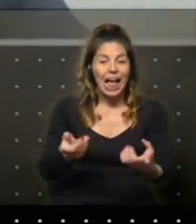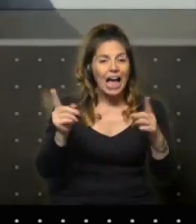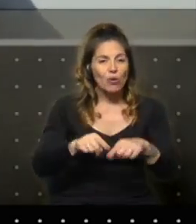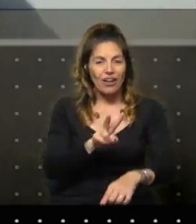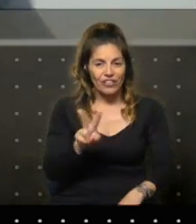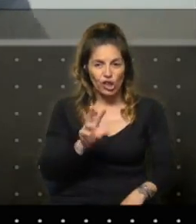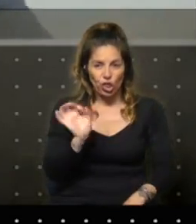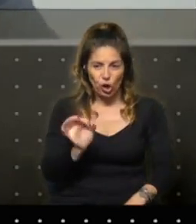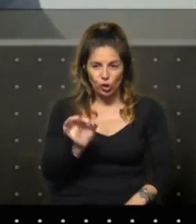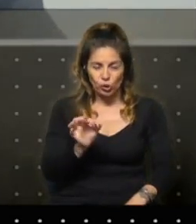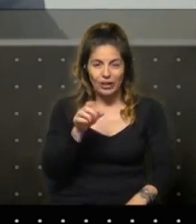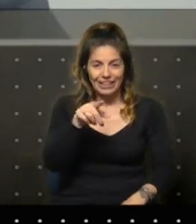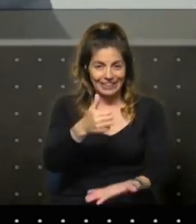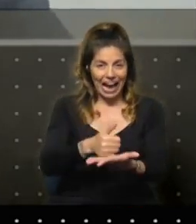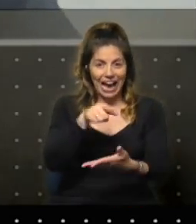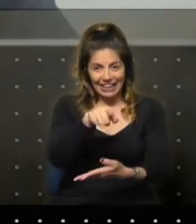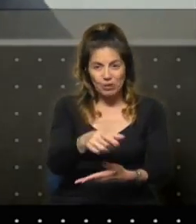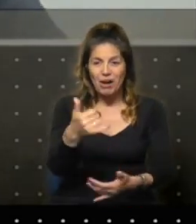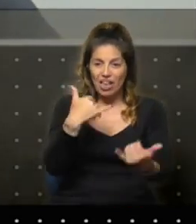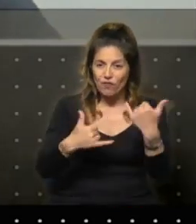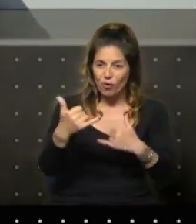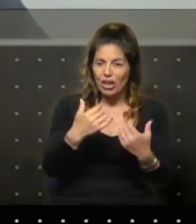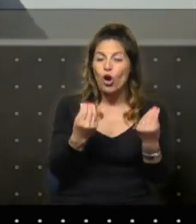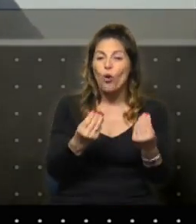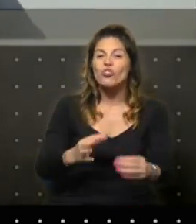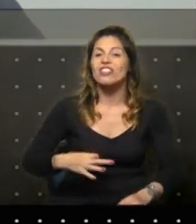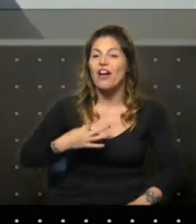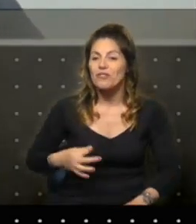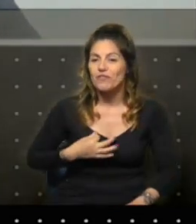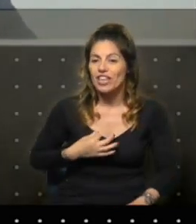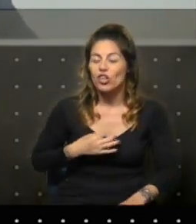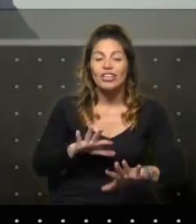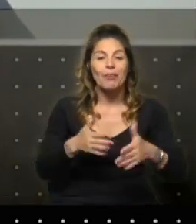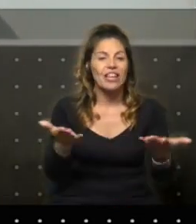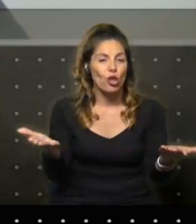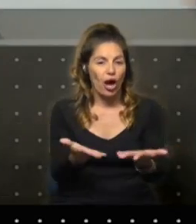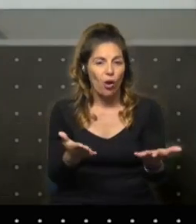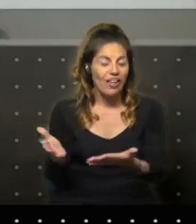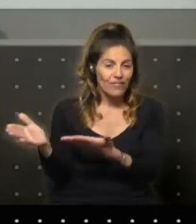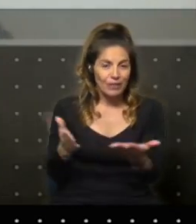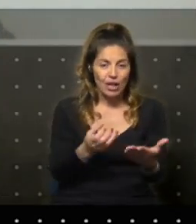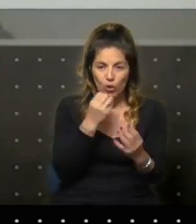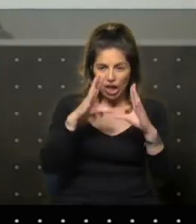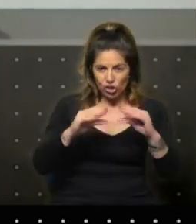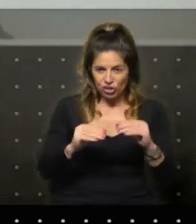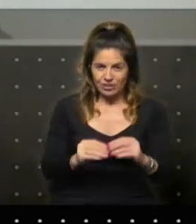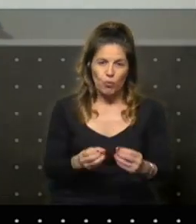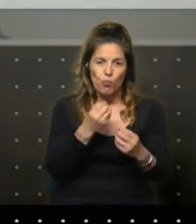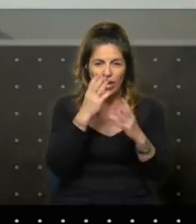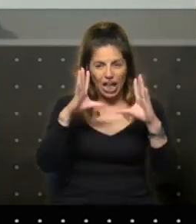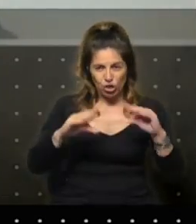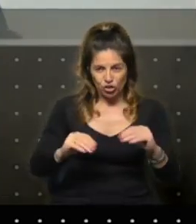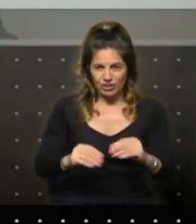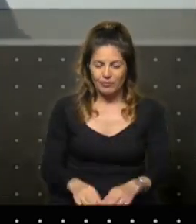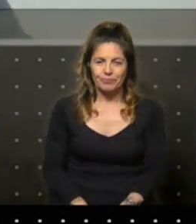22 de octubre María Laura está allí para informarnos de cómo vivendo pasando en este momento Laura bienvenida Buenas noches buenas noches